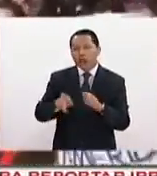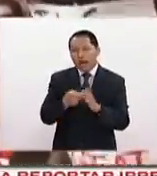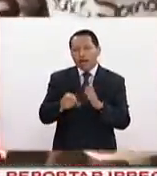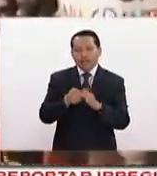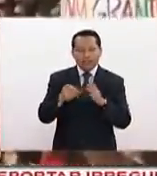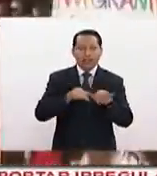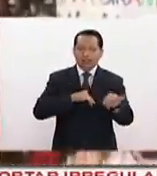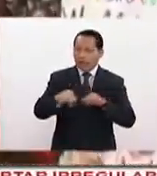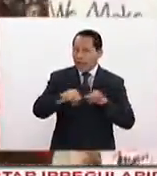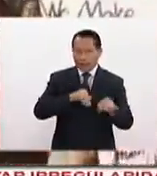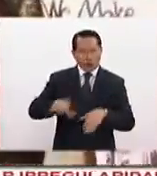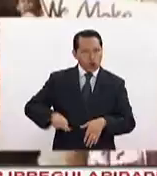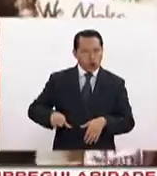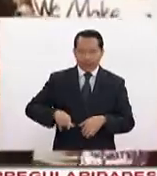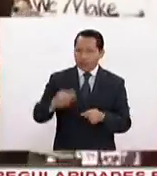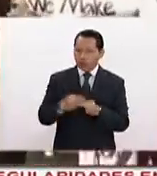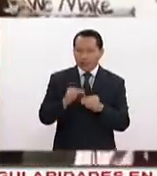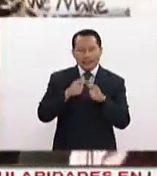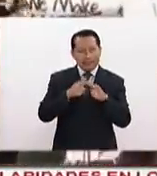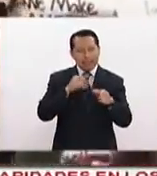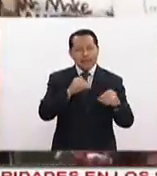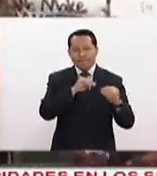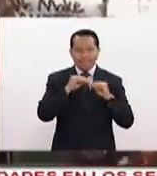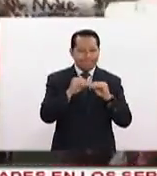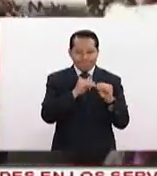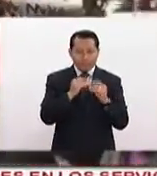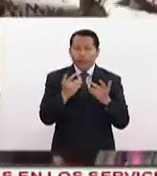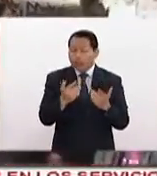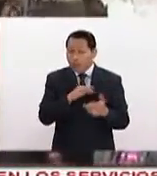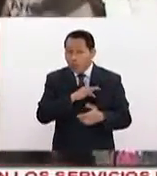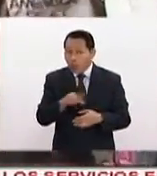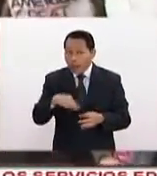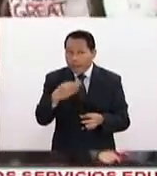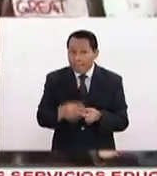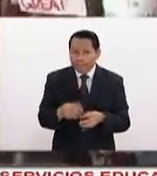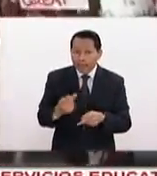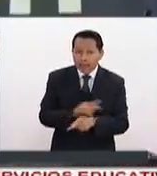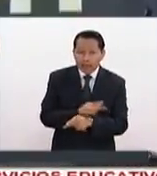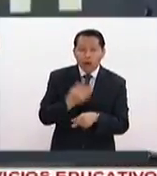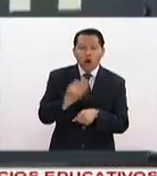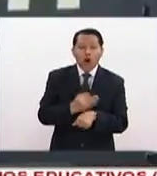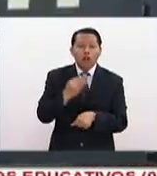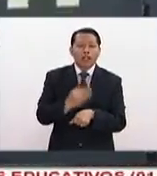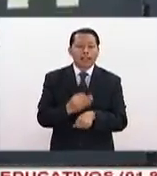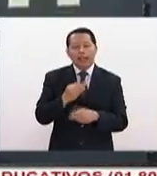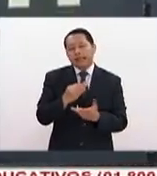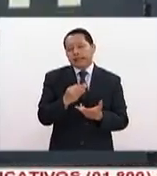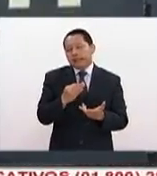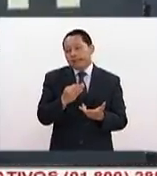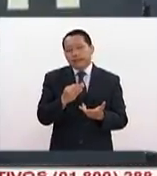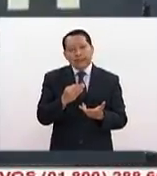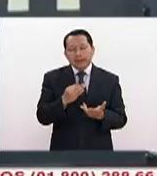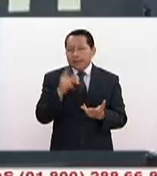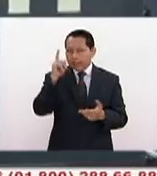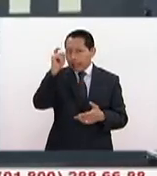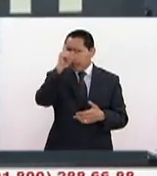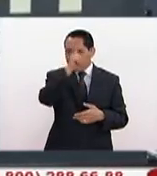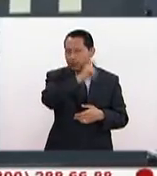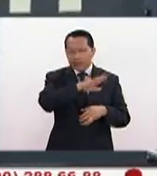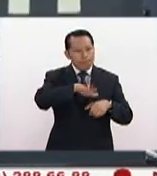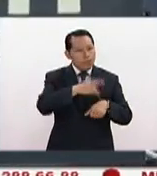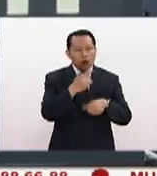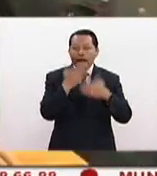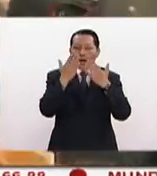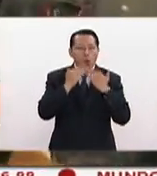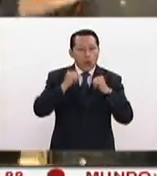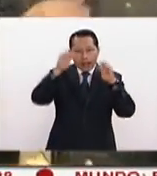gobierno y puedan continuar las negociaciones. ¿Qué posibilidades hay de que esto ocurra? En ese momento, a esta hora, muy pocas, porque no se han llegado a